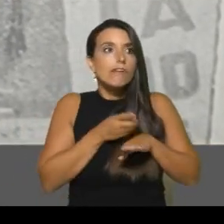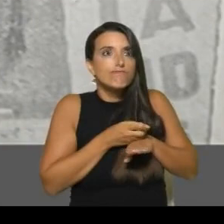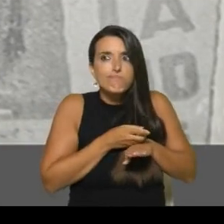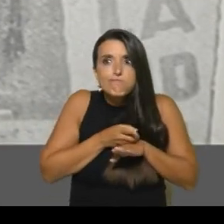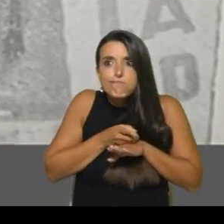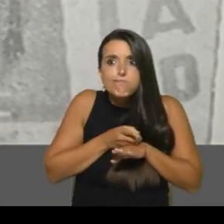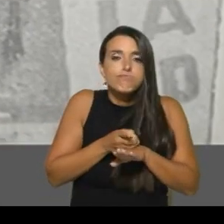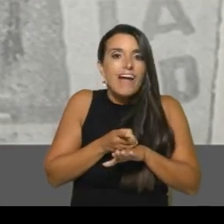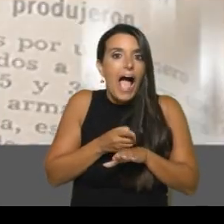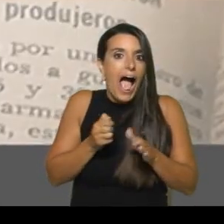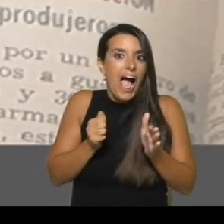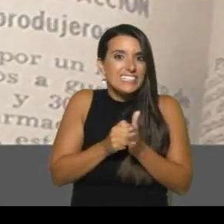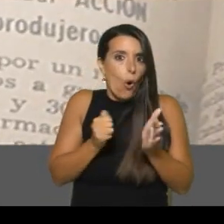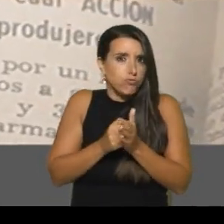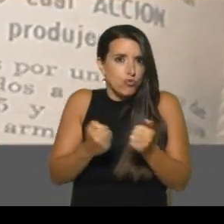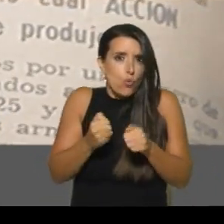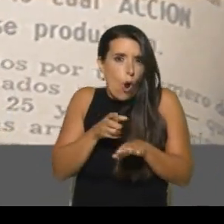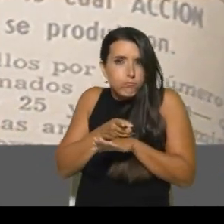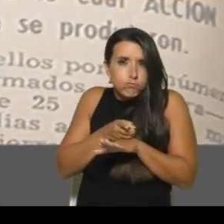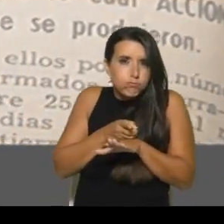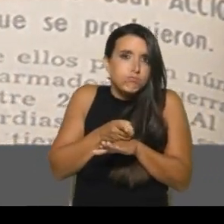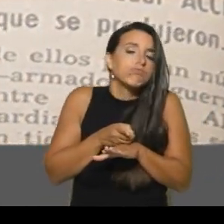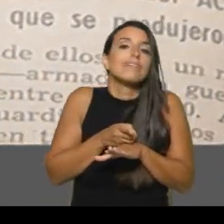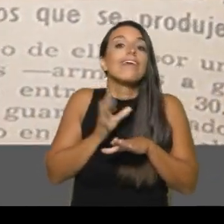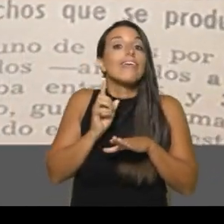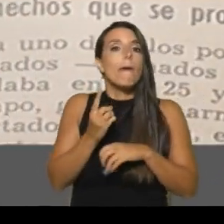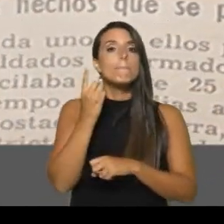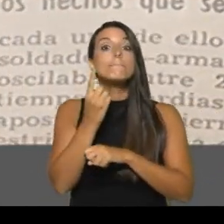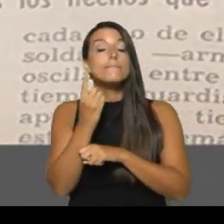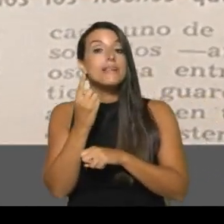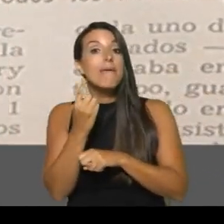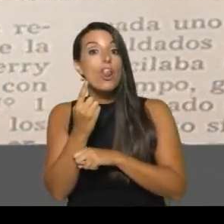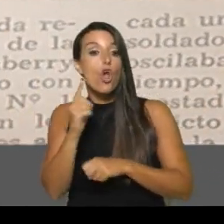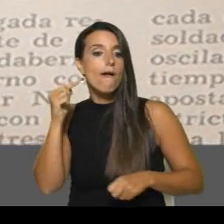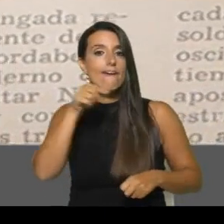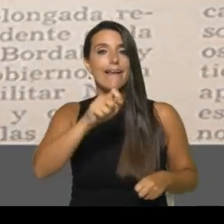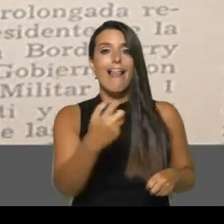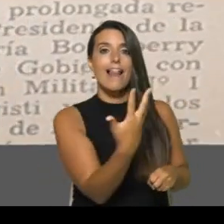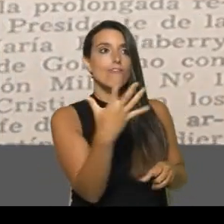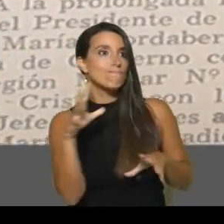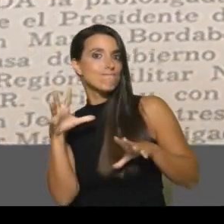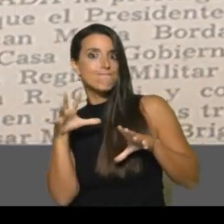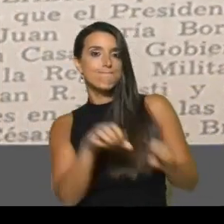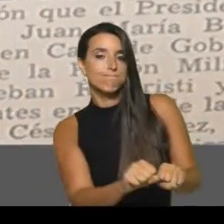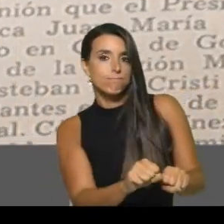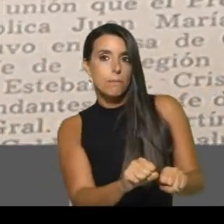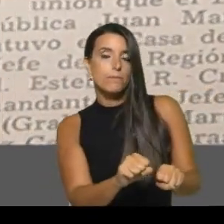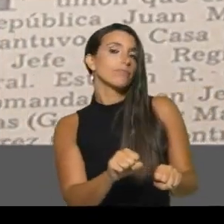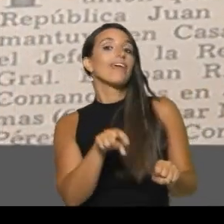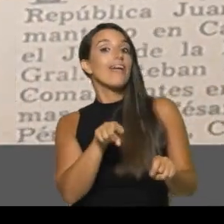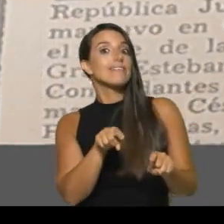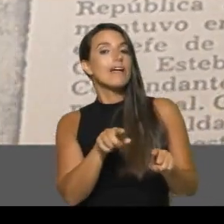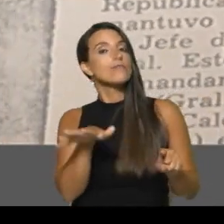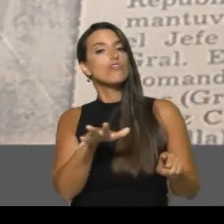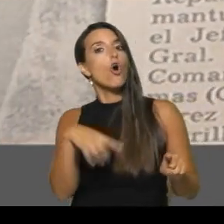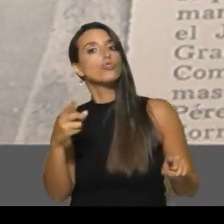calles los tanques y toman los medios de difusión Empezando por el Canal 5 este hecho venía precedido de otro muy